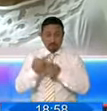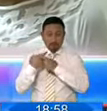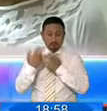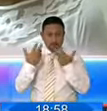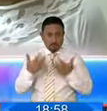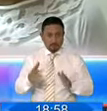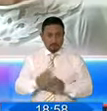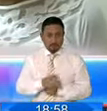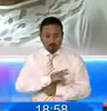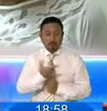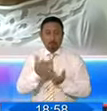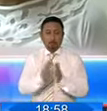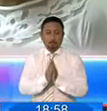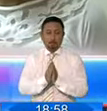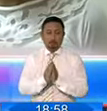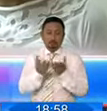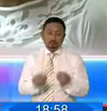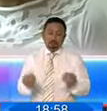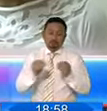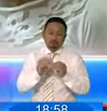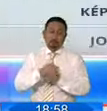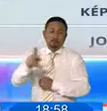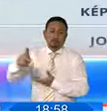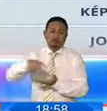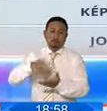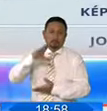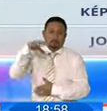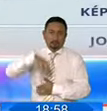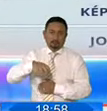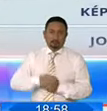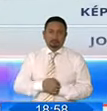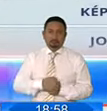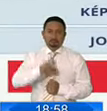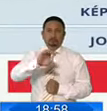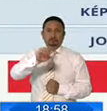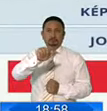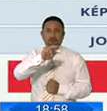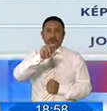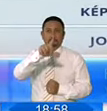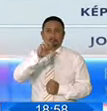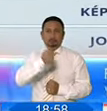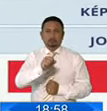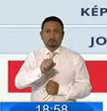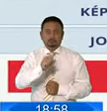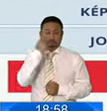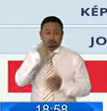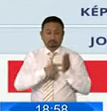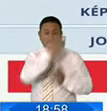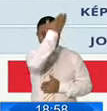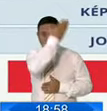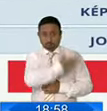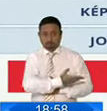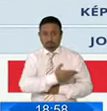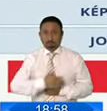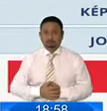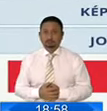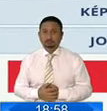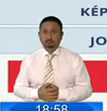tarea y hemos solicitado adicionalmente la reparación integral. A Carlos B. se le exige devolver $6 millones,